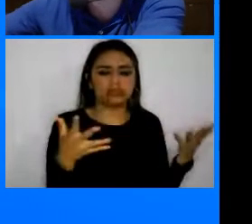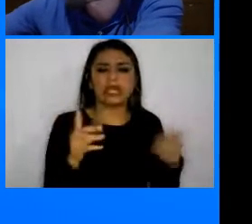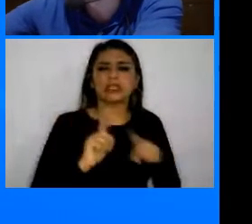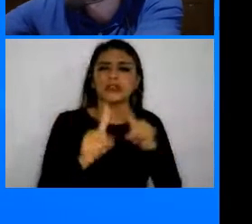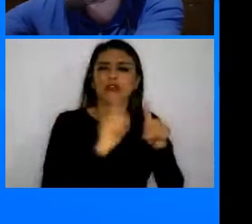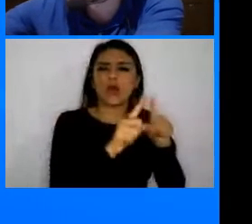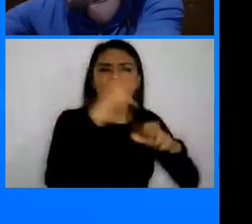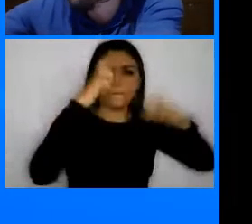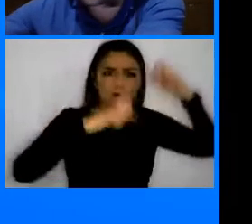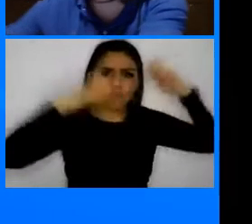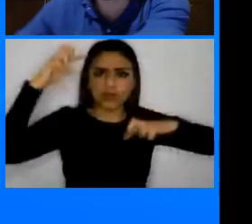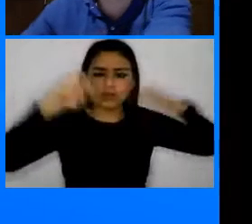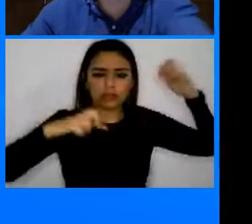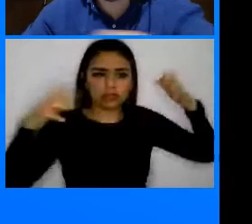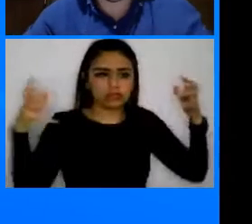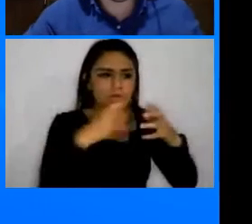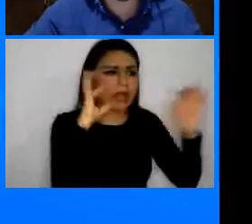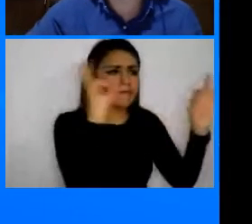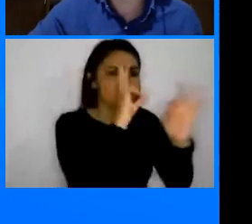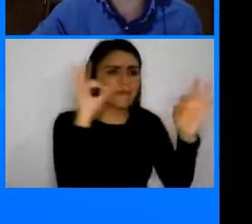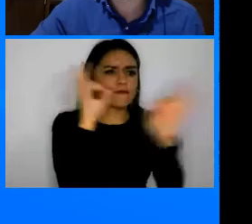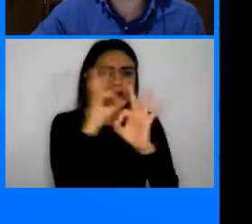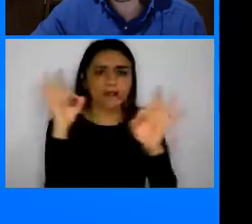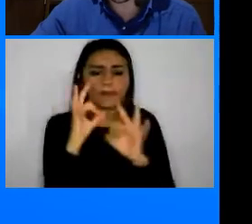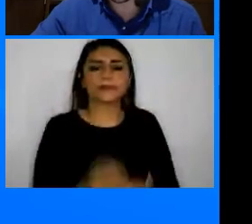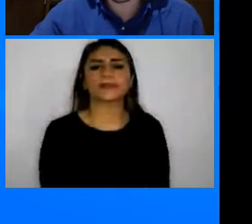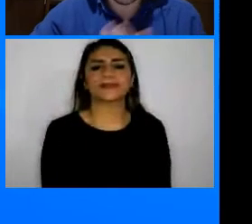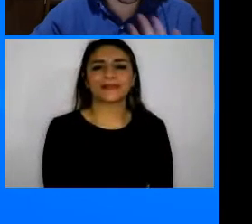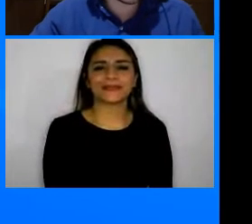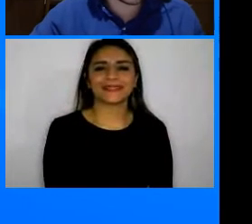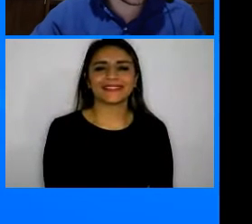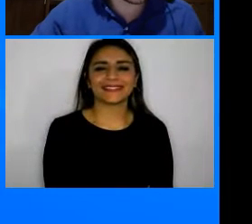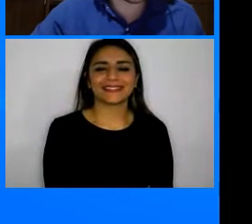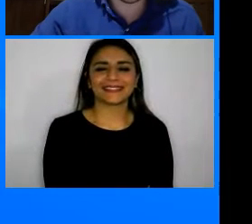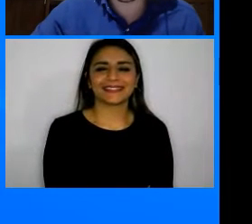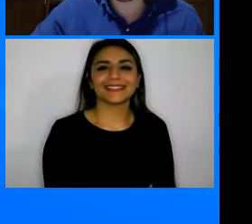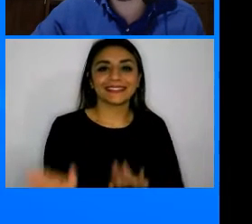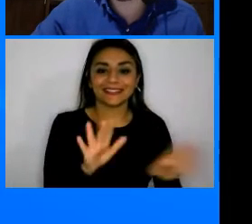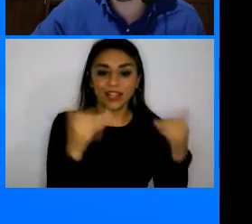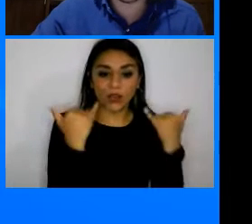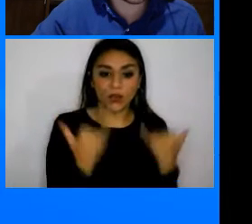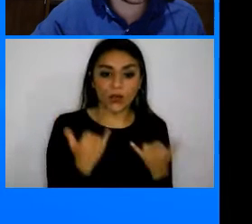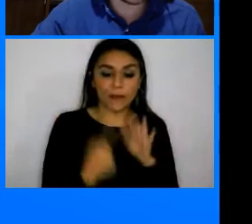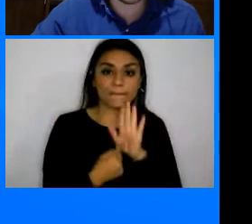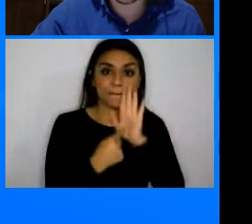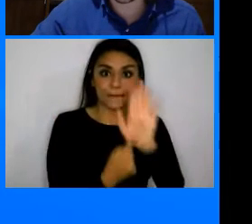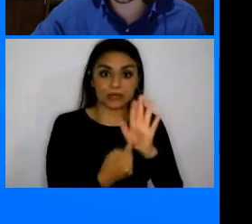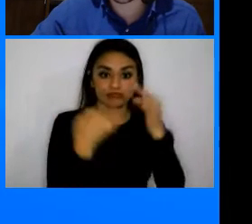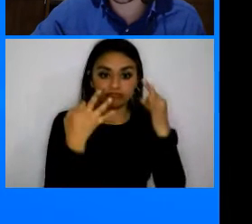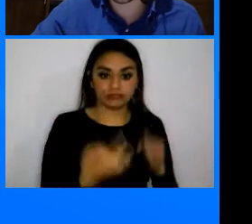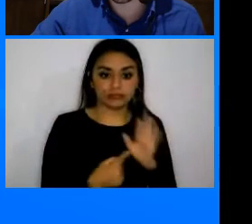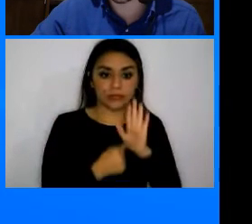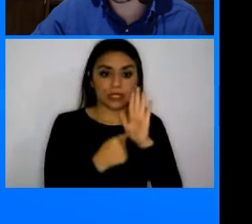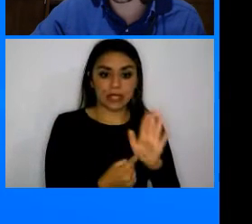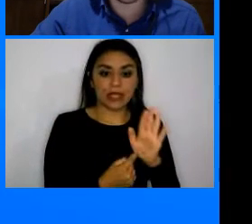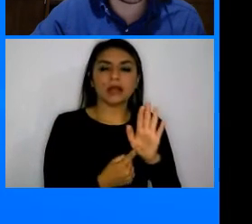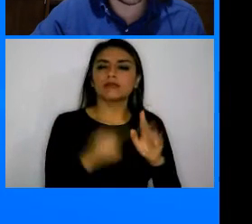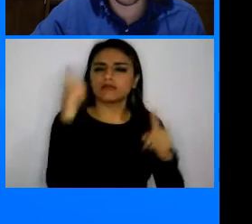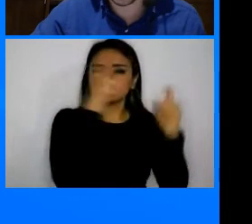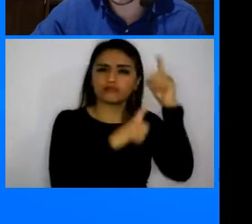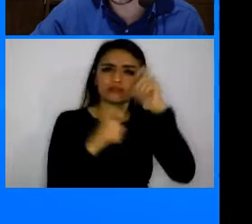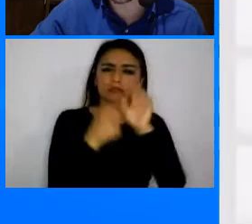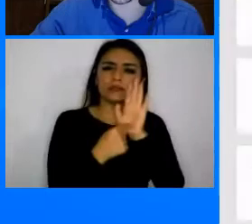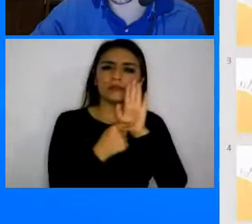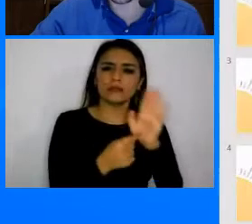muchas profesiones y de muchos enfoques y muchas perspectivas. Entonces, por ahora quería de esta presentación hacer esa pequeña como presentación